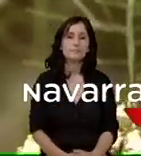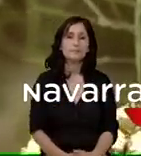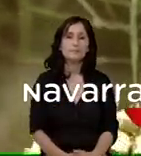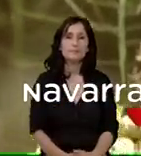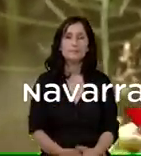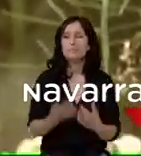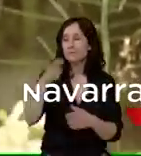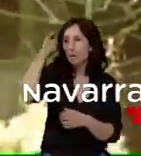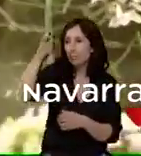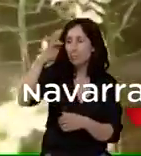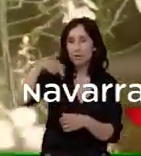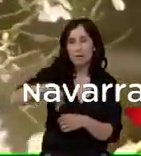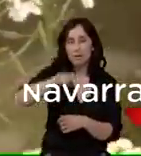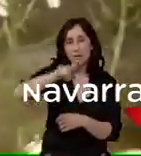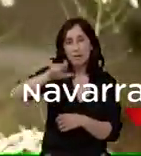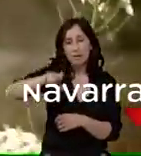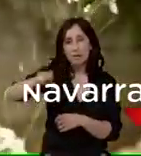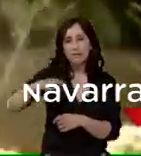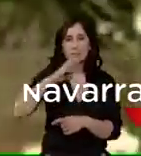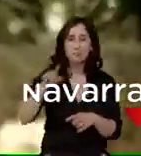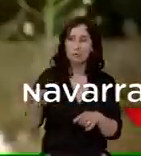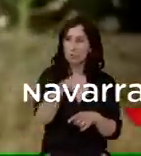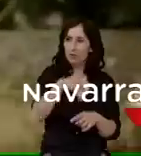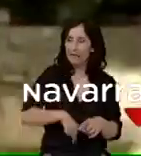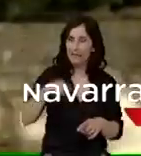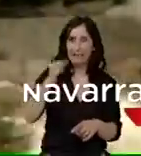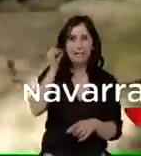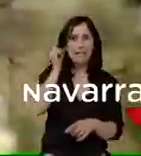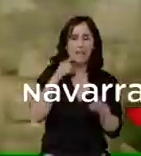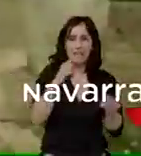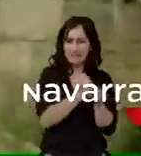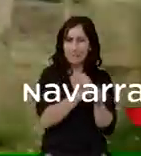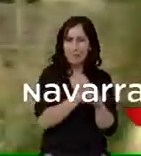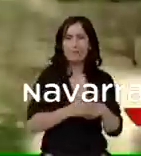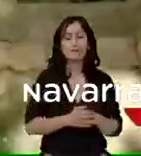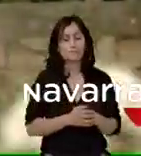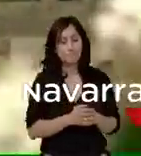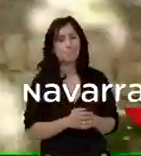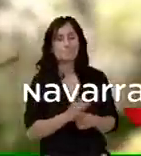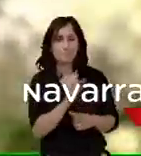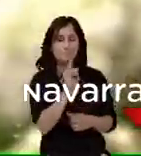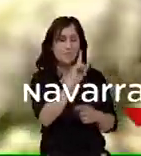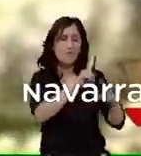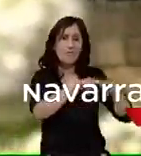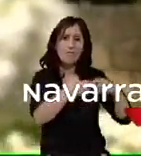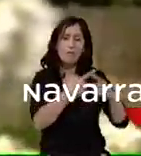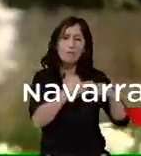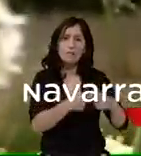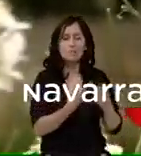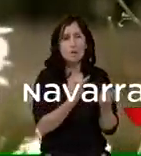Que la gente del pueblo trabajaba para la Generala. Exactamente, sí. Por lo visto, pues eran una familia de